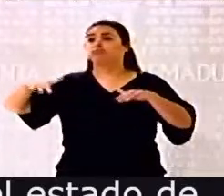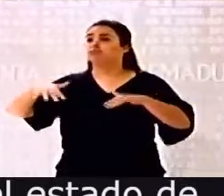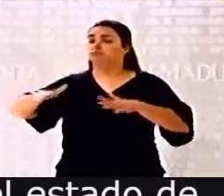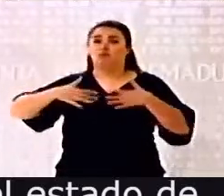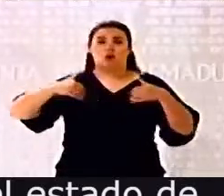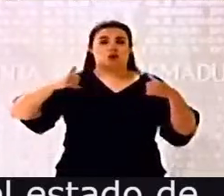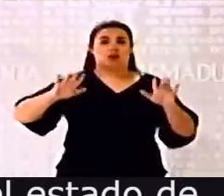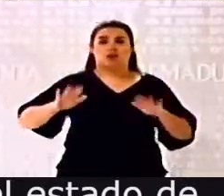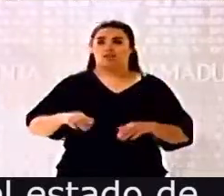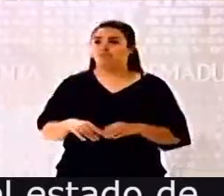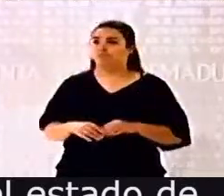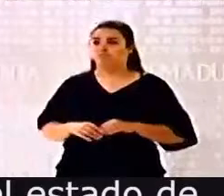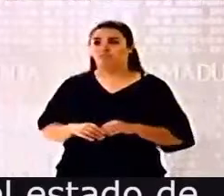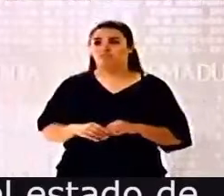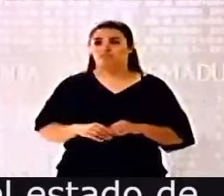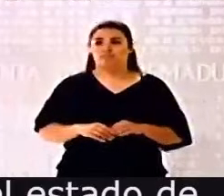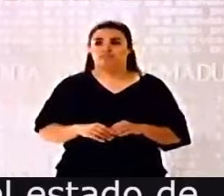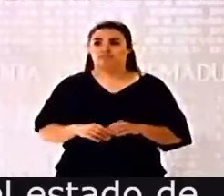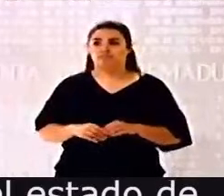sitios.